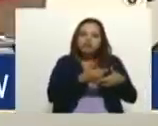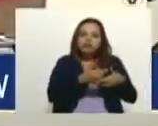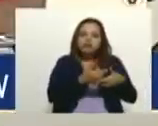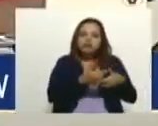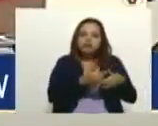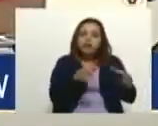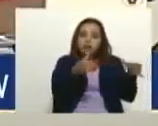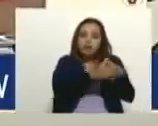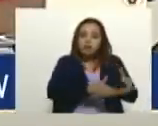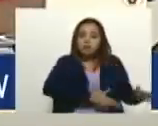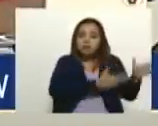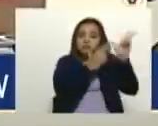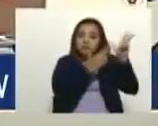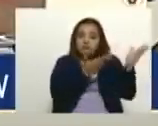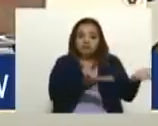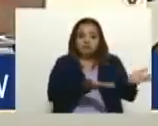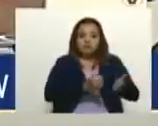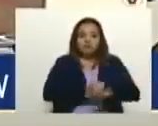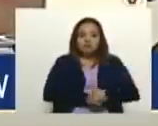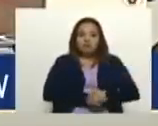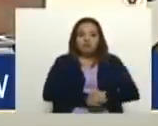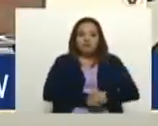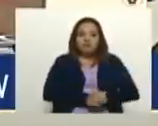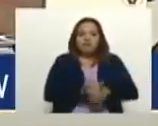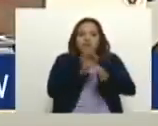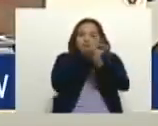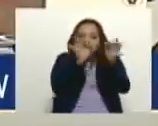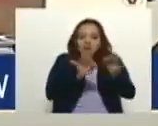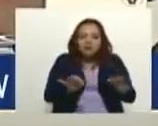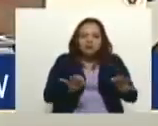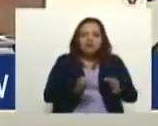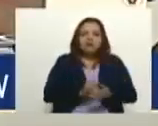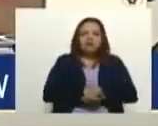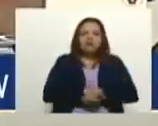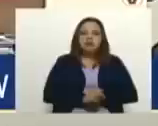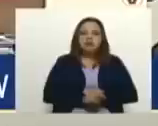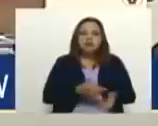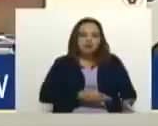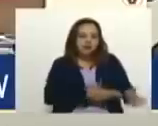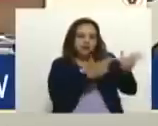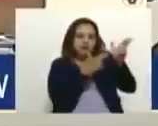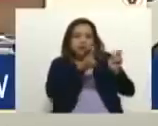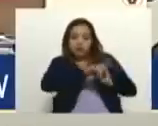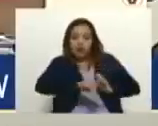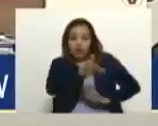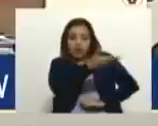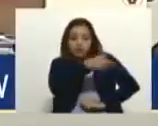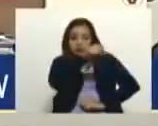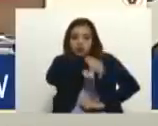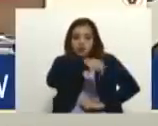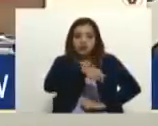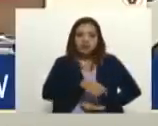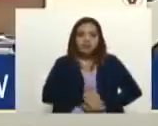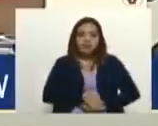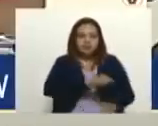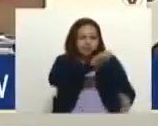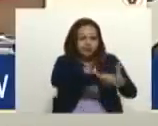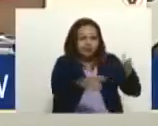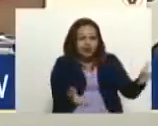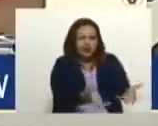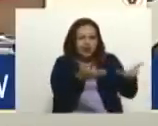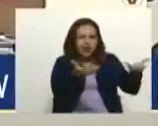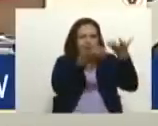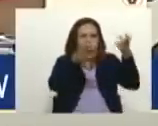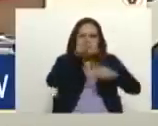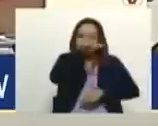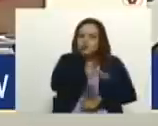bandas paramilitares, con métodos paramilitares usaron ellos aquí. Quemar viva una persona, eso no